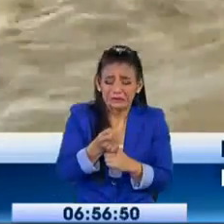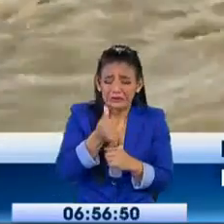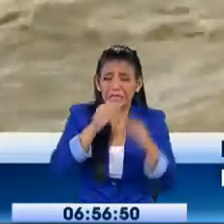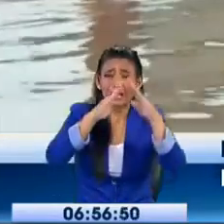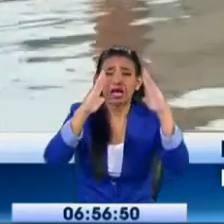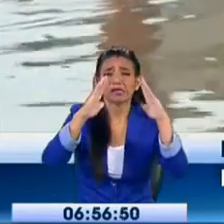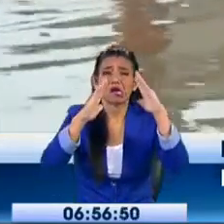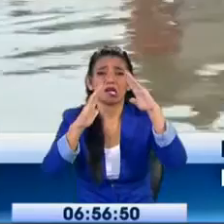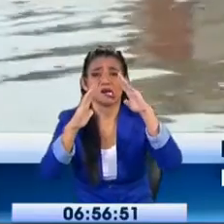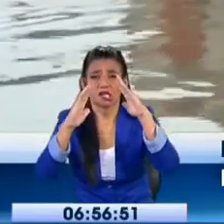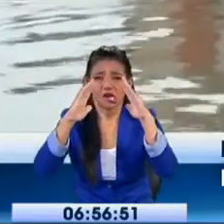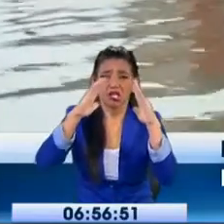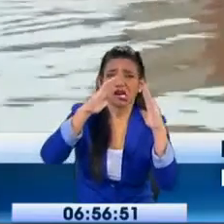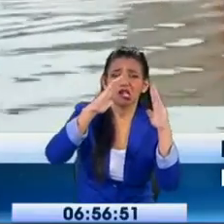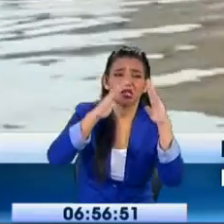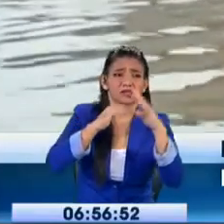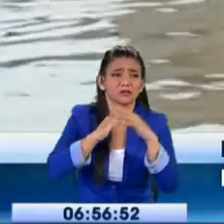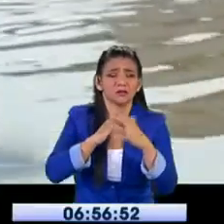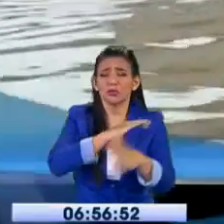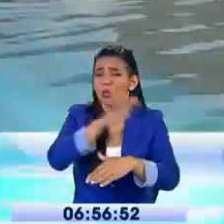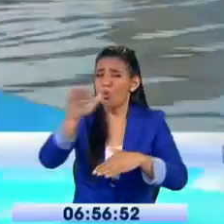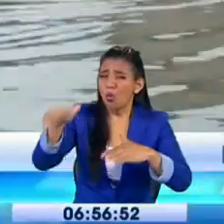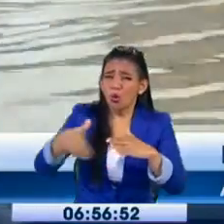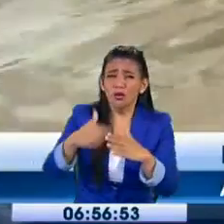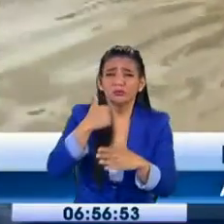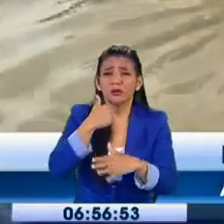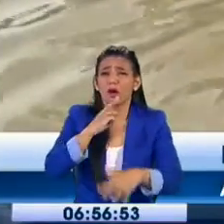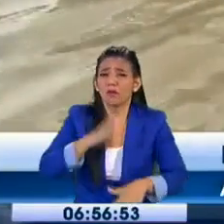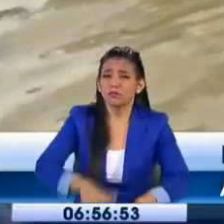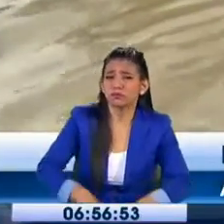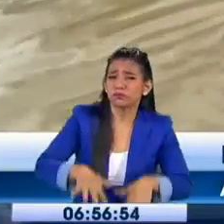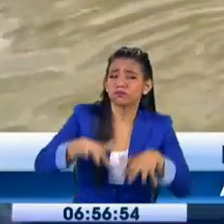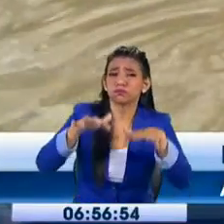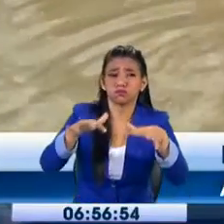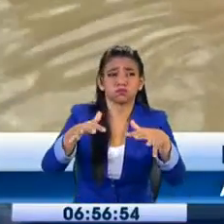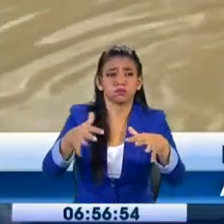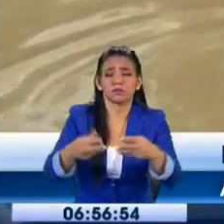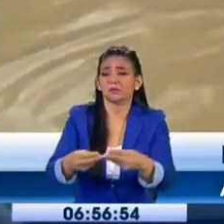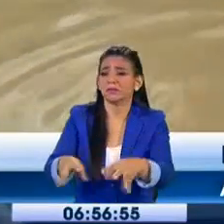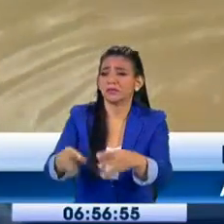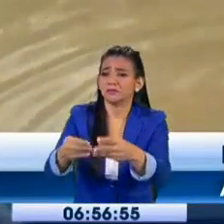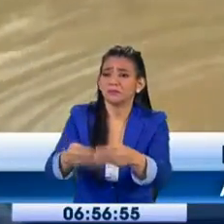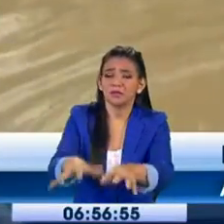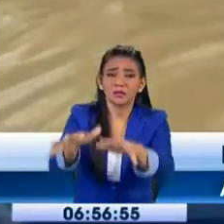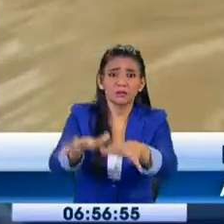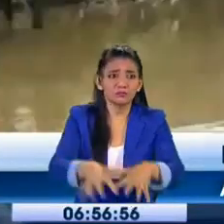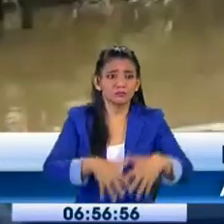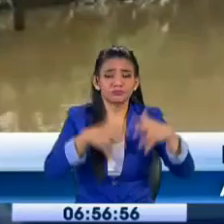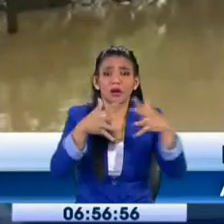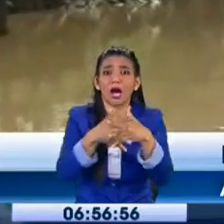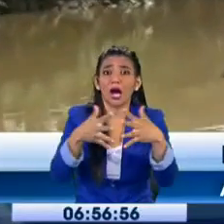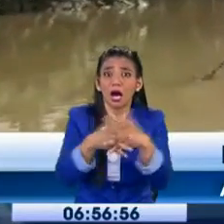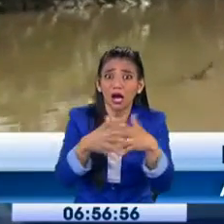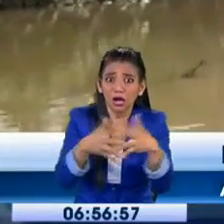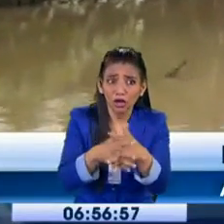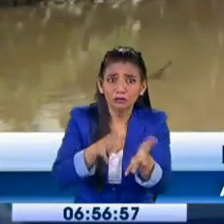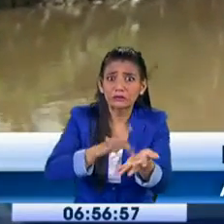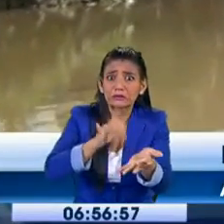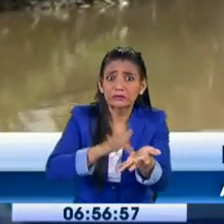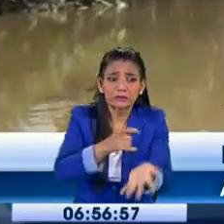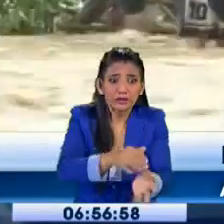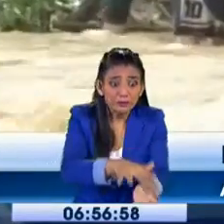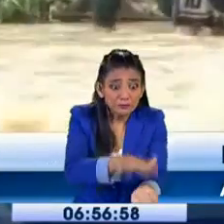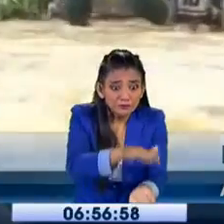cualquier momento. El trabajo ahorita todito está escaseado con esto, las pérdidas que va a haber en los arroces, que está recién los arroces y ya se pierde